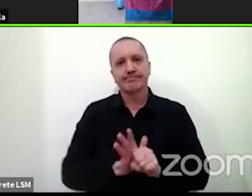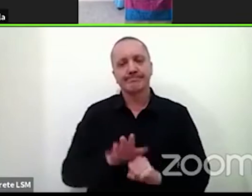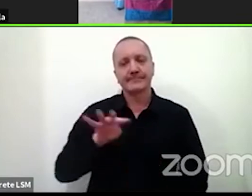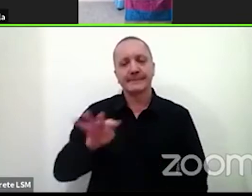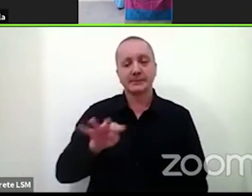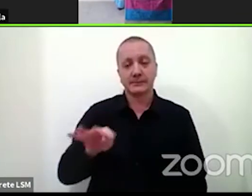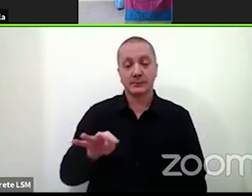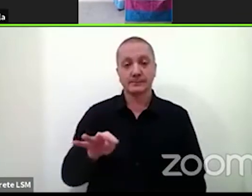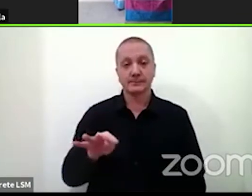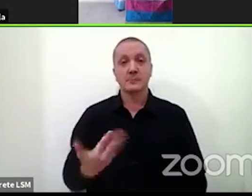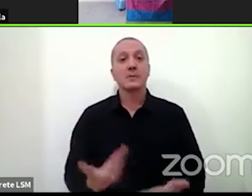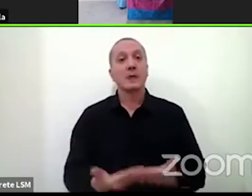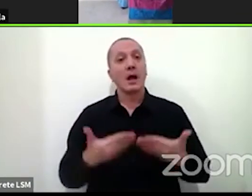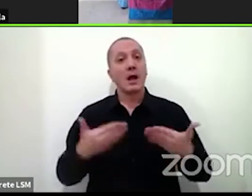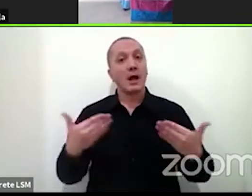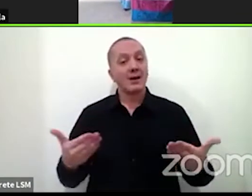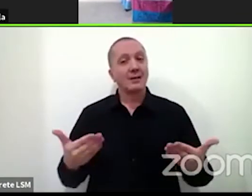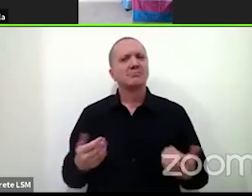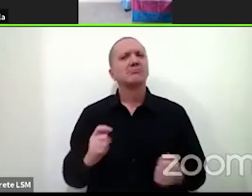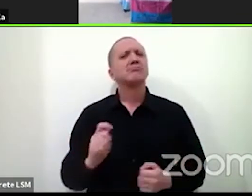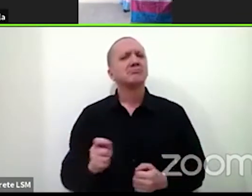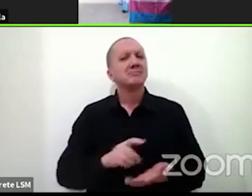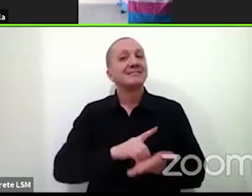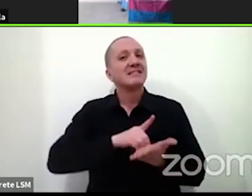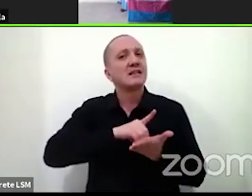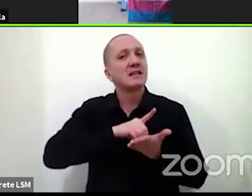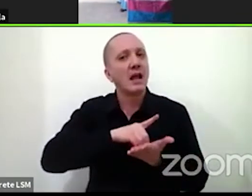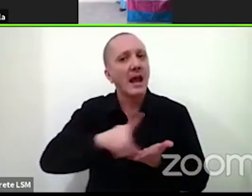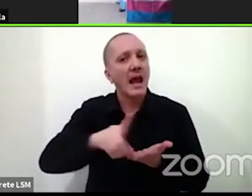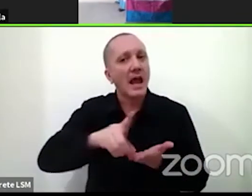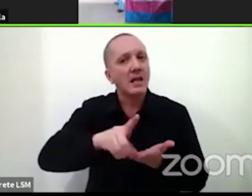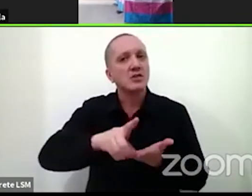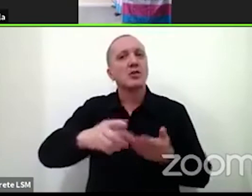Ahora, derechos trans. Gracias.